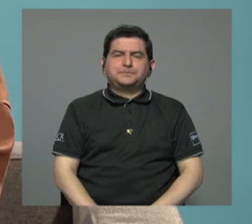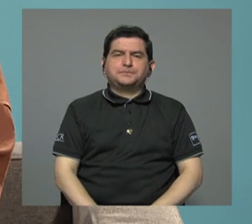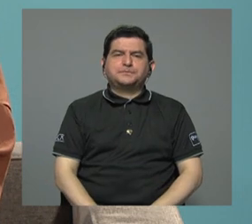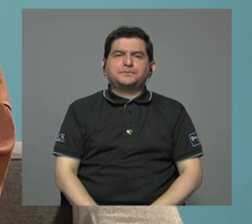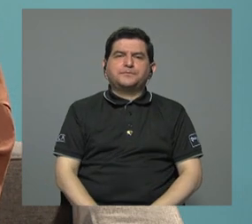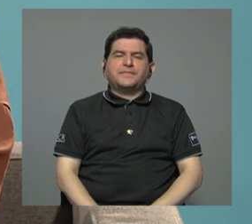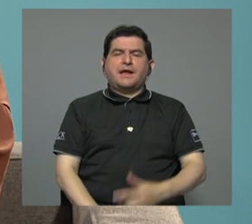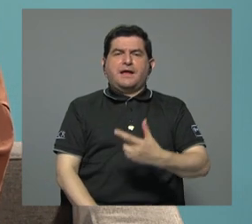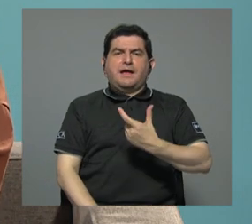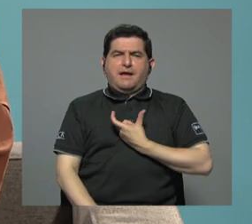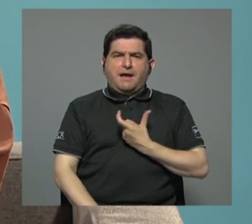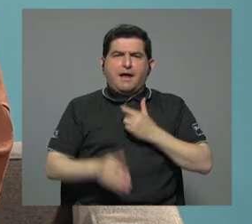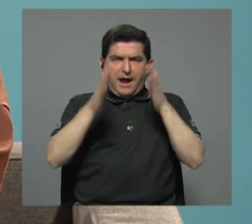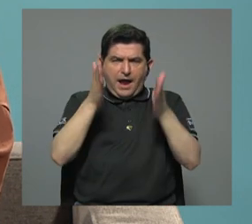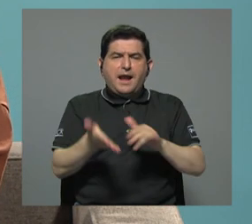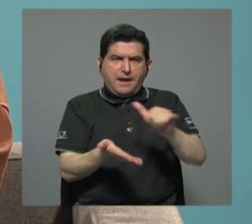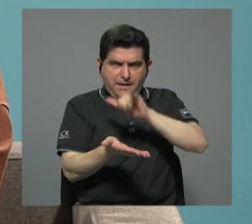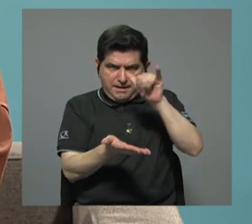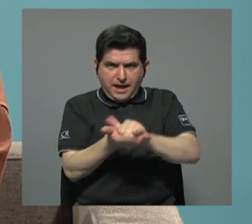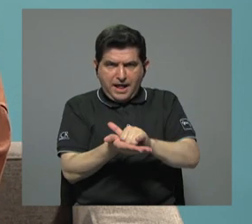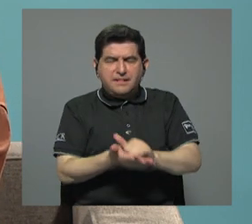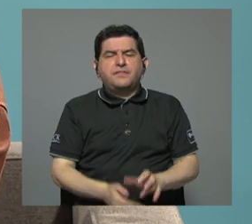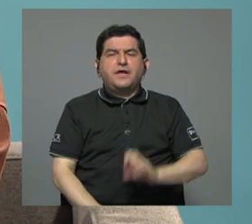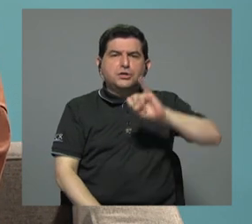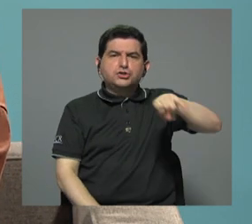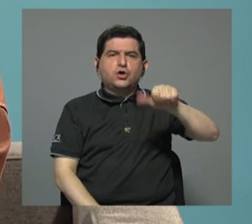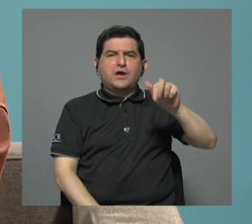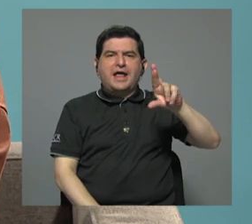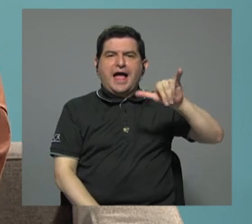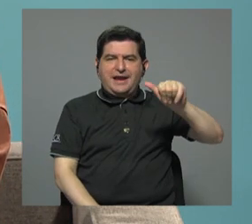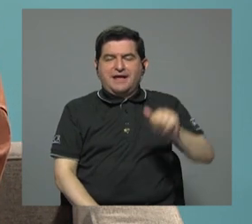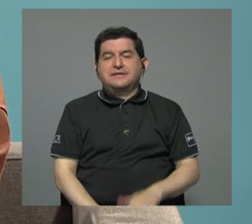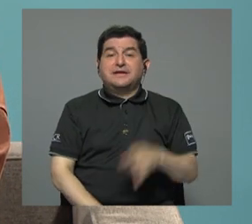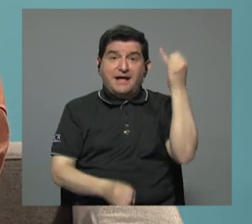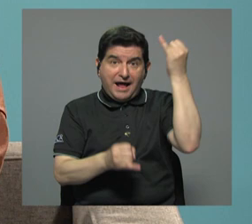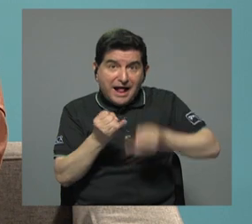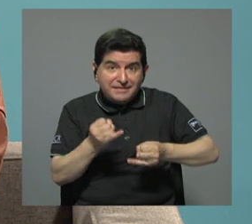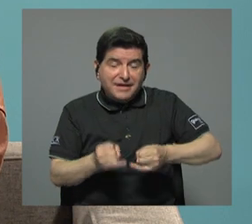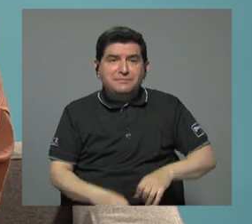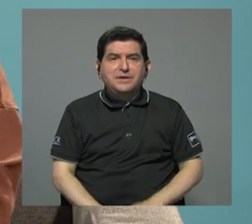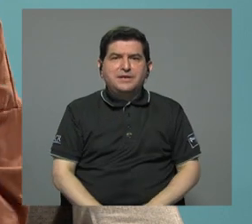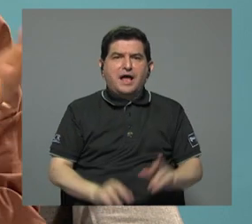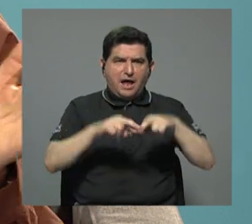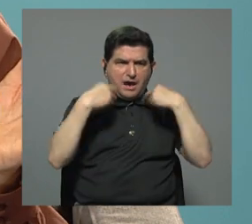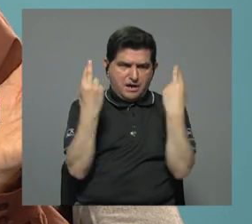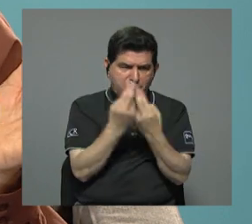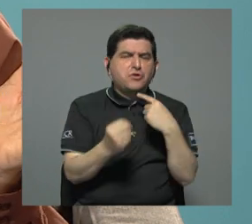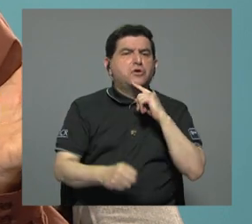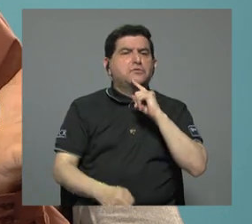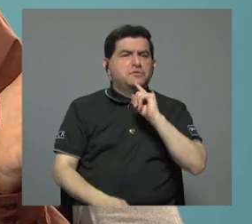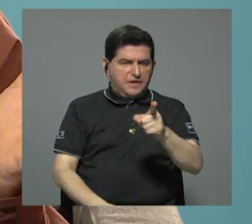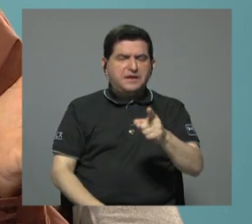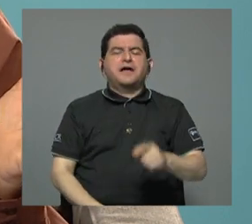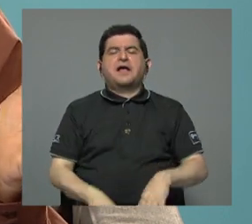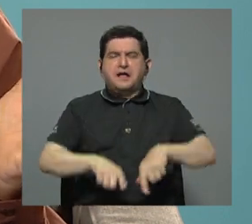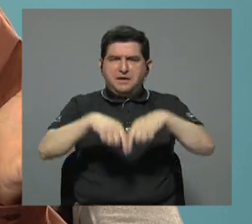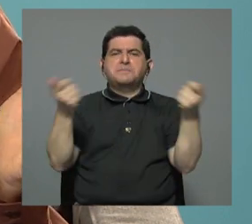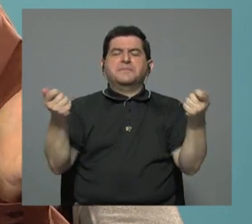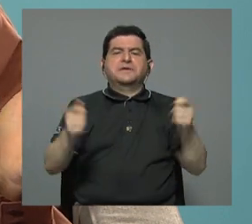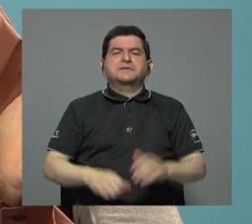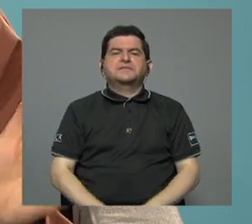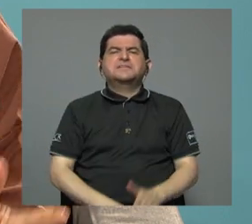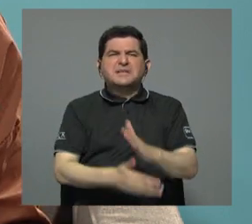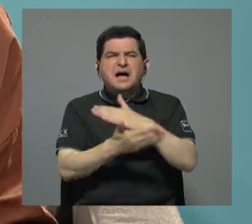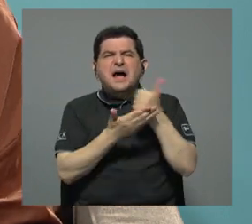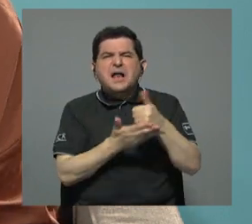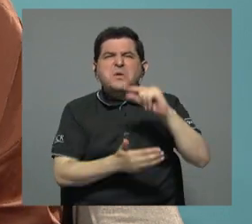alcalde de san josé johnny araya dijo que en cuanto termine en la audiencia él dará declaraciones a la prensa así que hay una expectativa